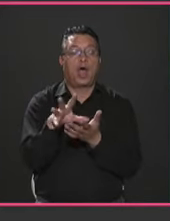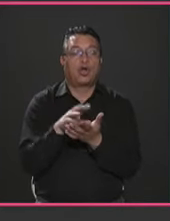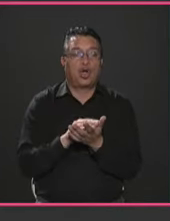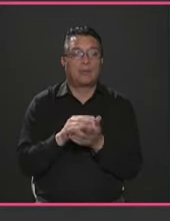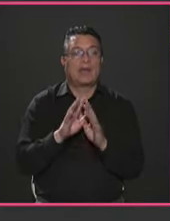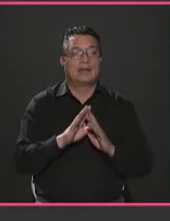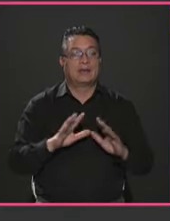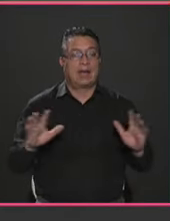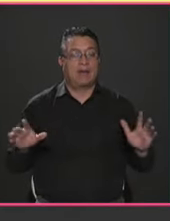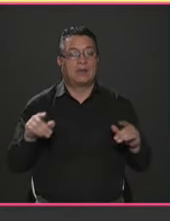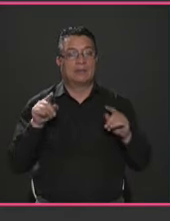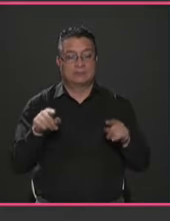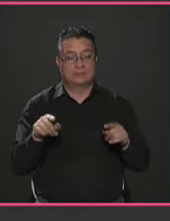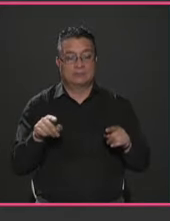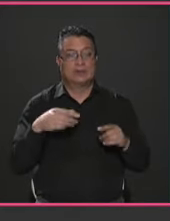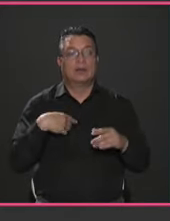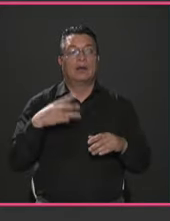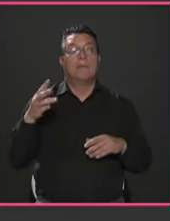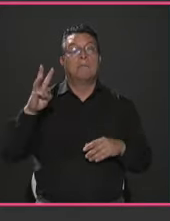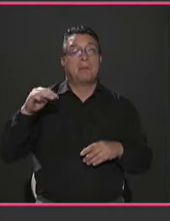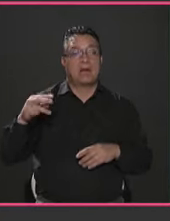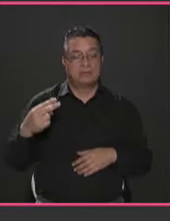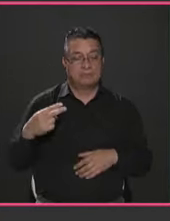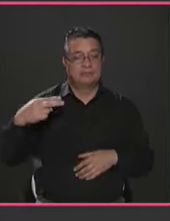alelo que en este caso era el alelo